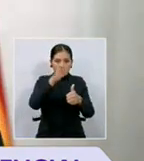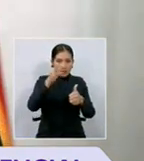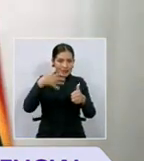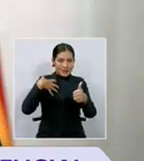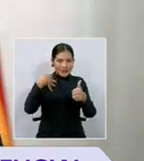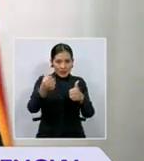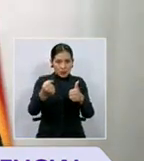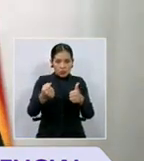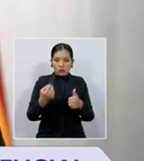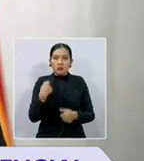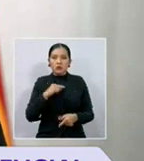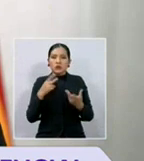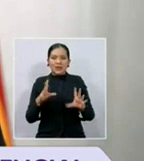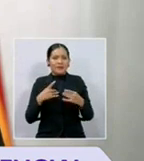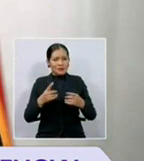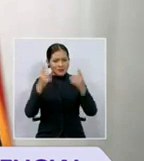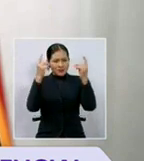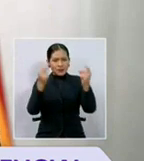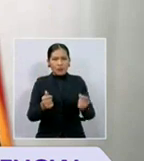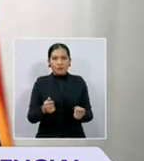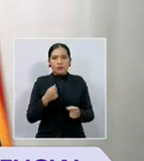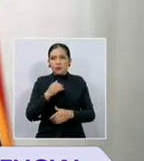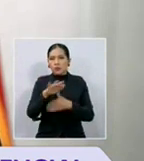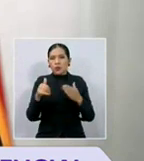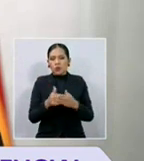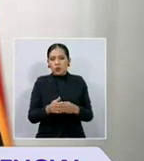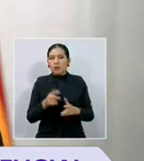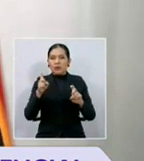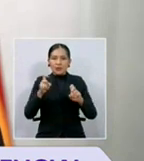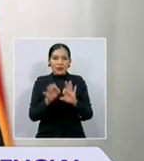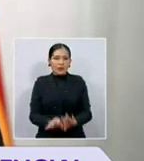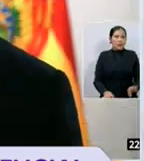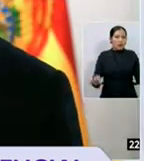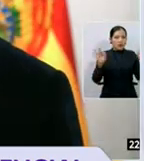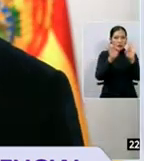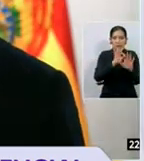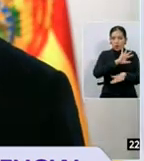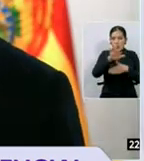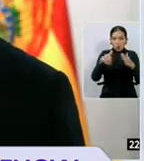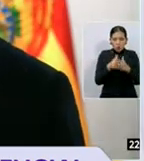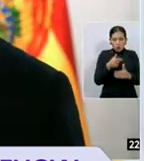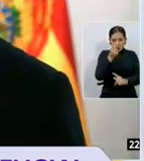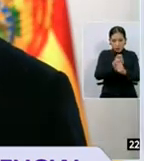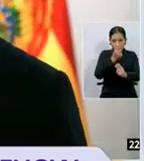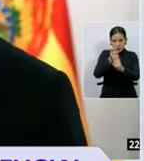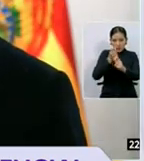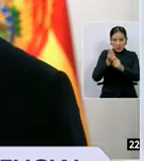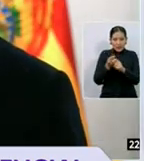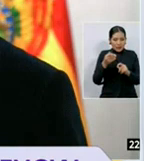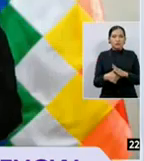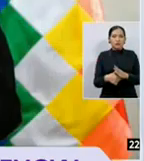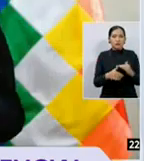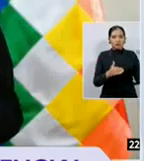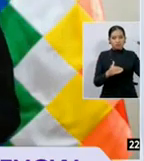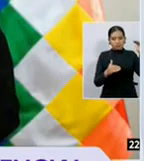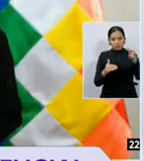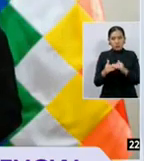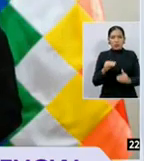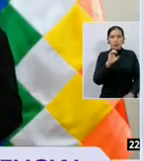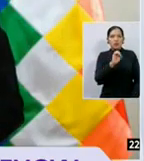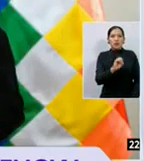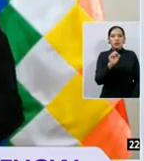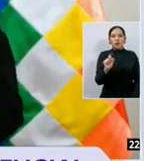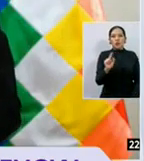del país. ¿Qué es lo que se hizo? ¿Qué es lo que falta hacer, por ejemplo? si se han encontrado algunas debilidades también en